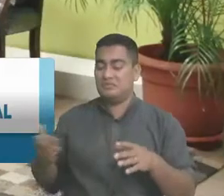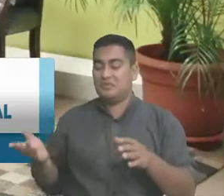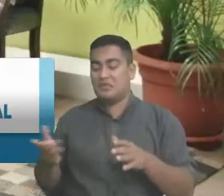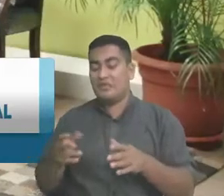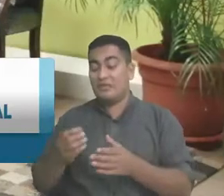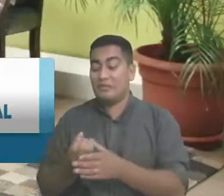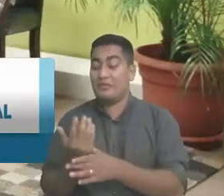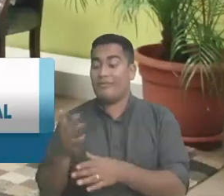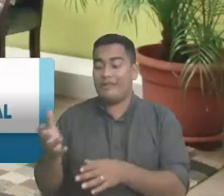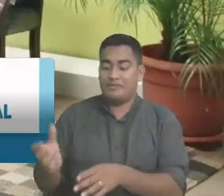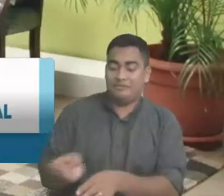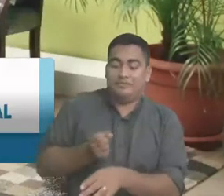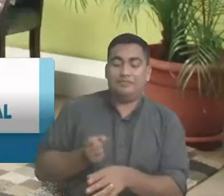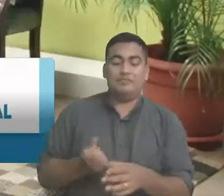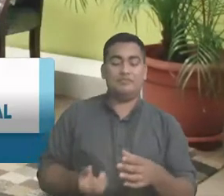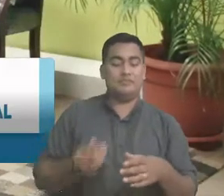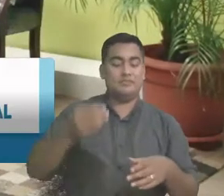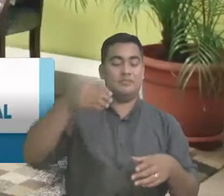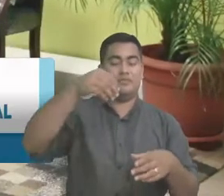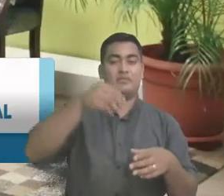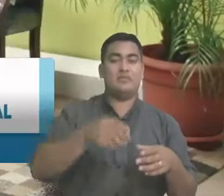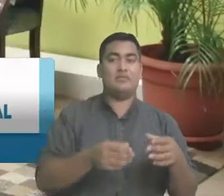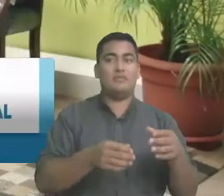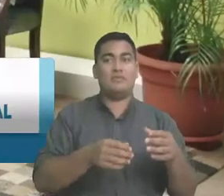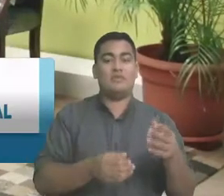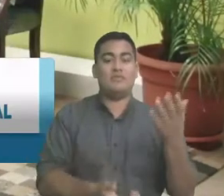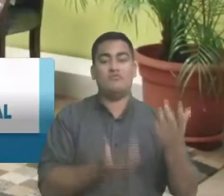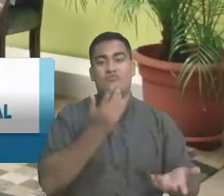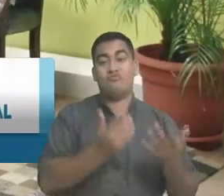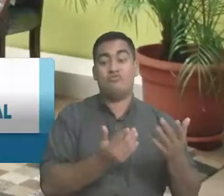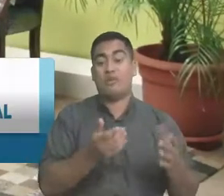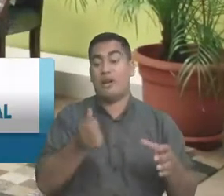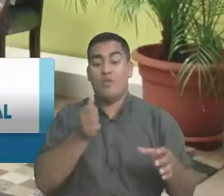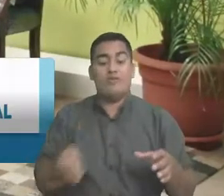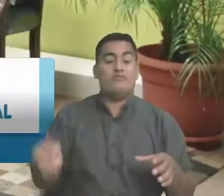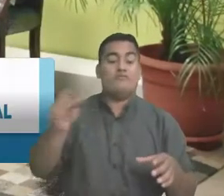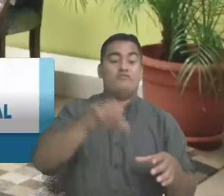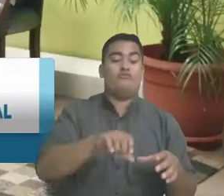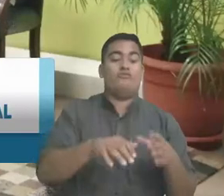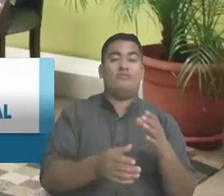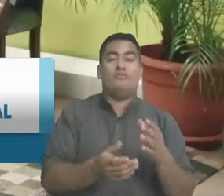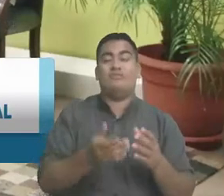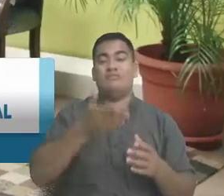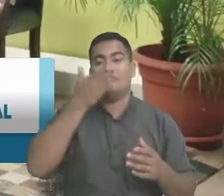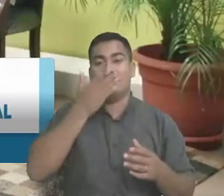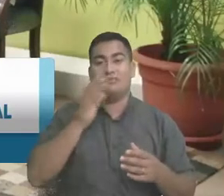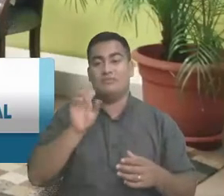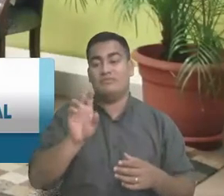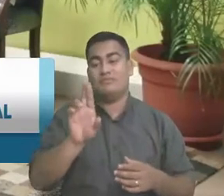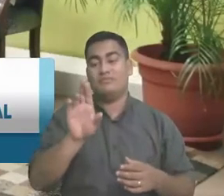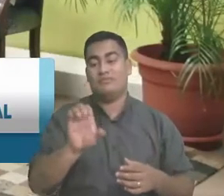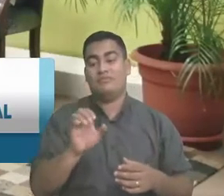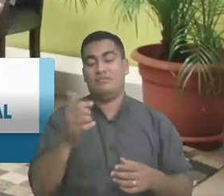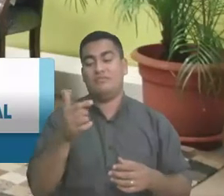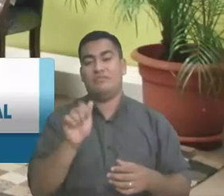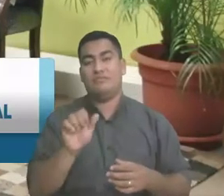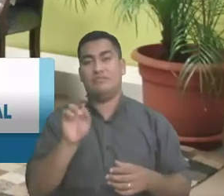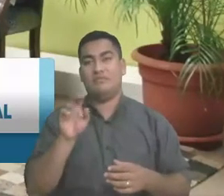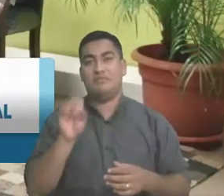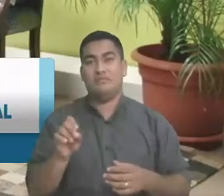lo realizas. De forma de infusión, no es de cocción. Sí. Mire que ese orégano, licenciada,